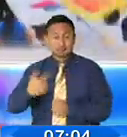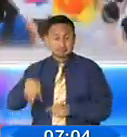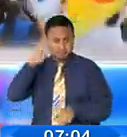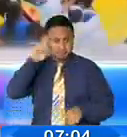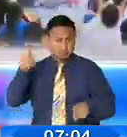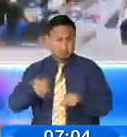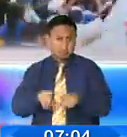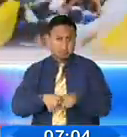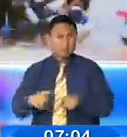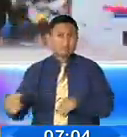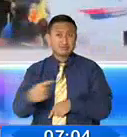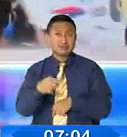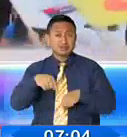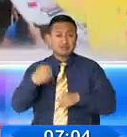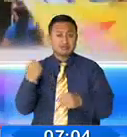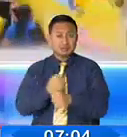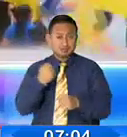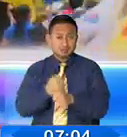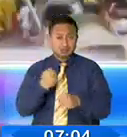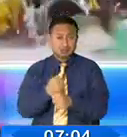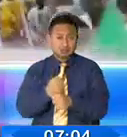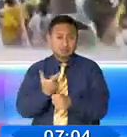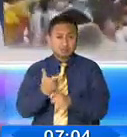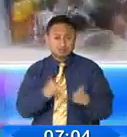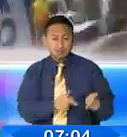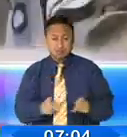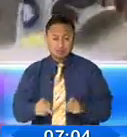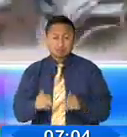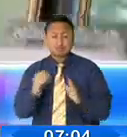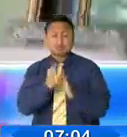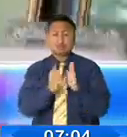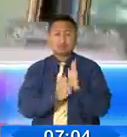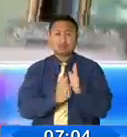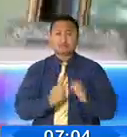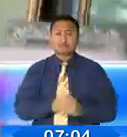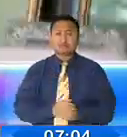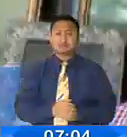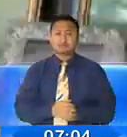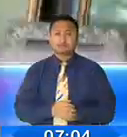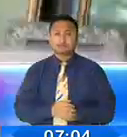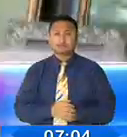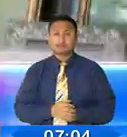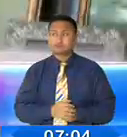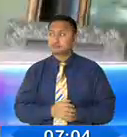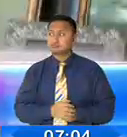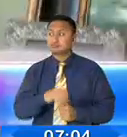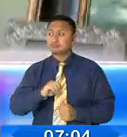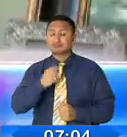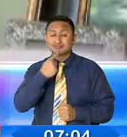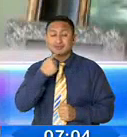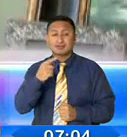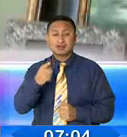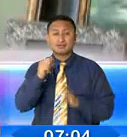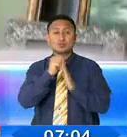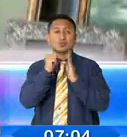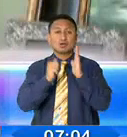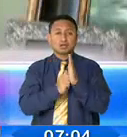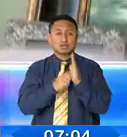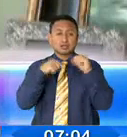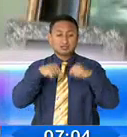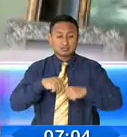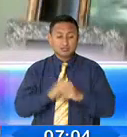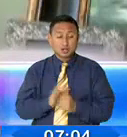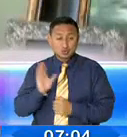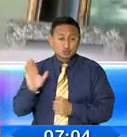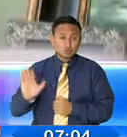propósito de trabajar en la planificación de una agenda. Que sirva a la gente, una agenda que realmente conecte con la necesidad